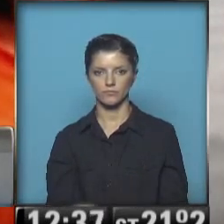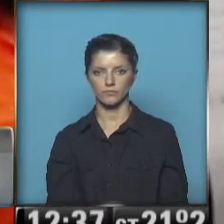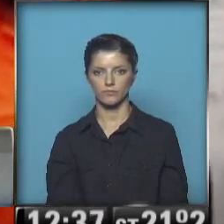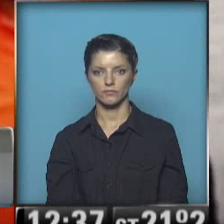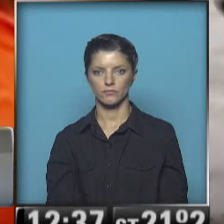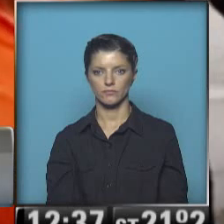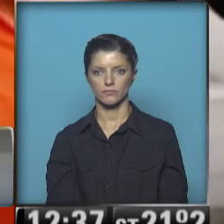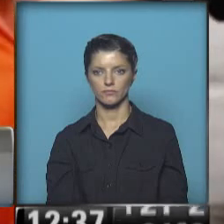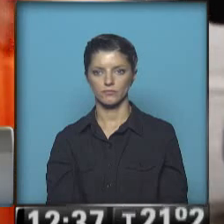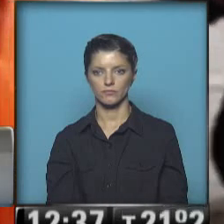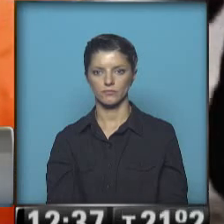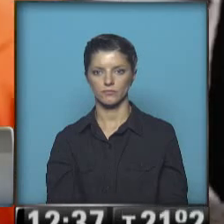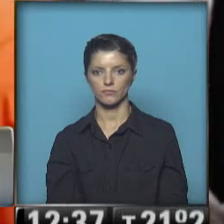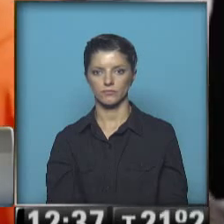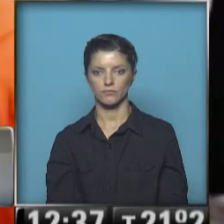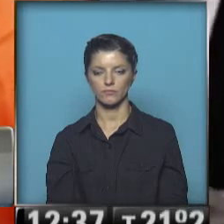islámico